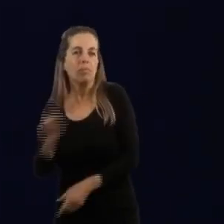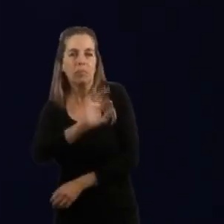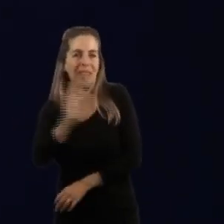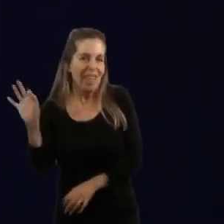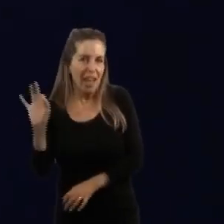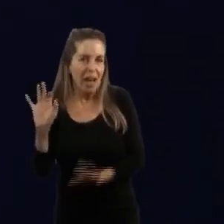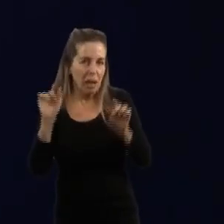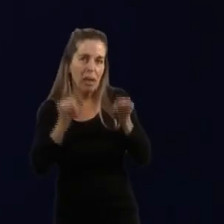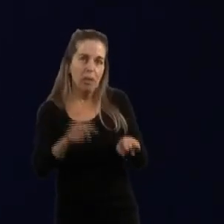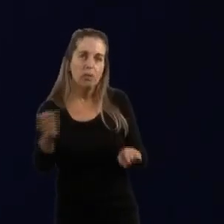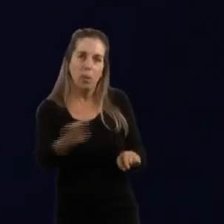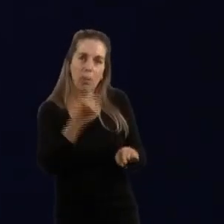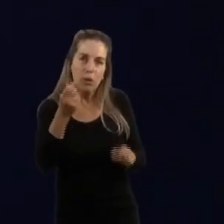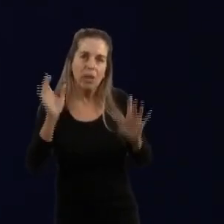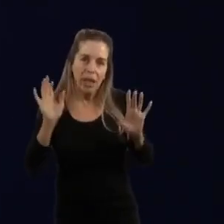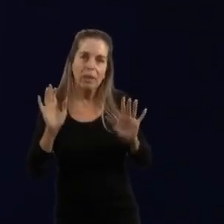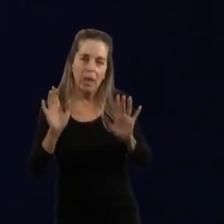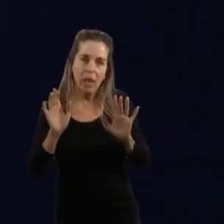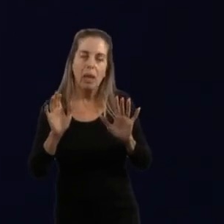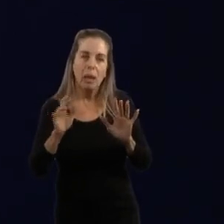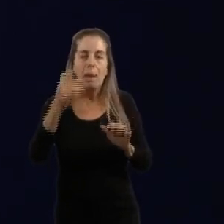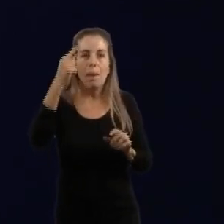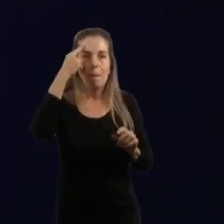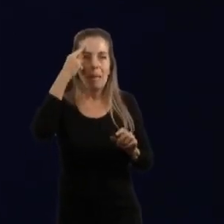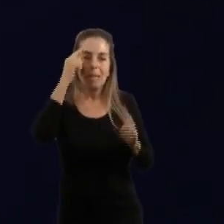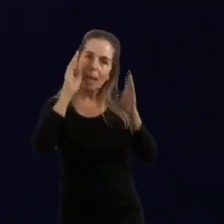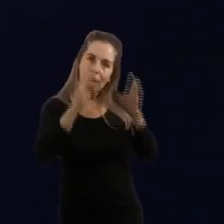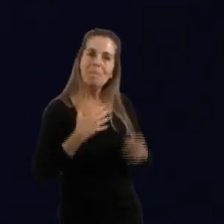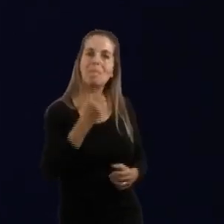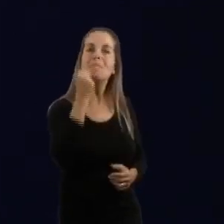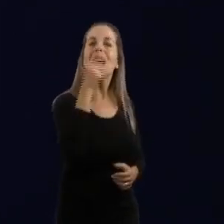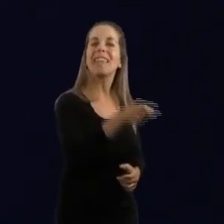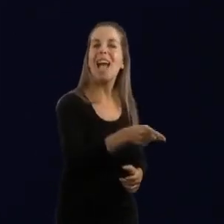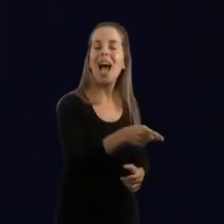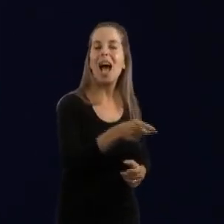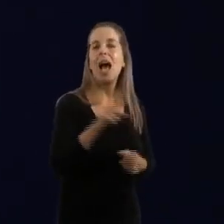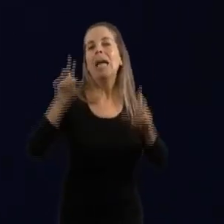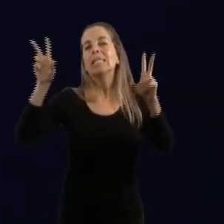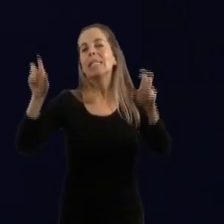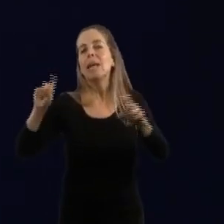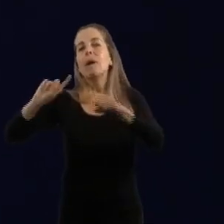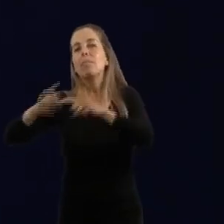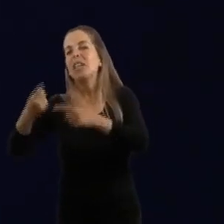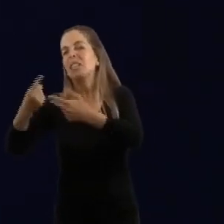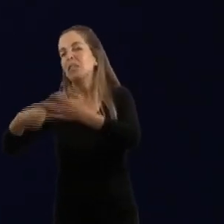valor, ¿no? El separar la patria del resto de las cuestiones mundanas de todos los días.